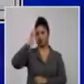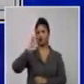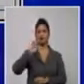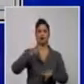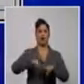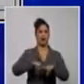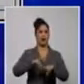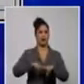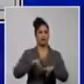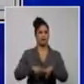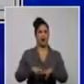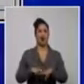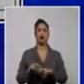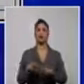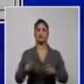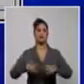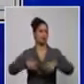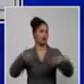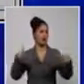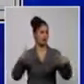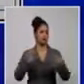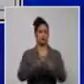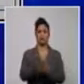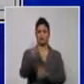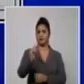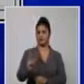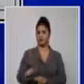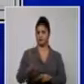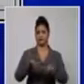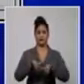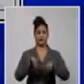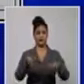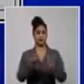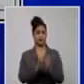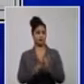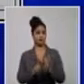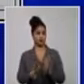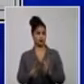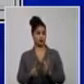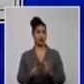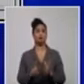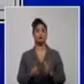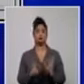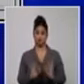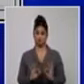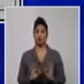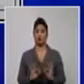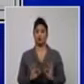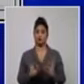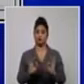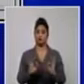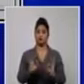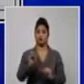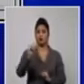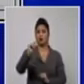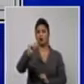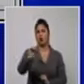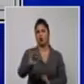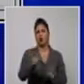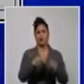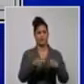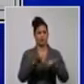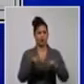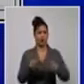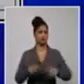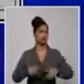ascenso, Mayabeque es una provincia que con un número menor, pero un incremento en